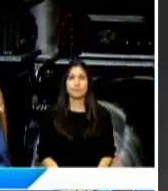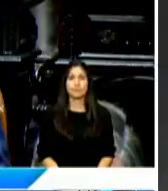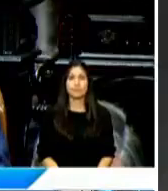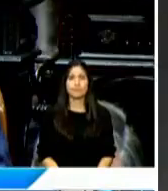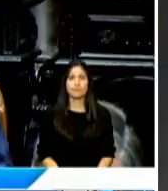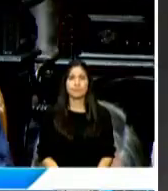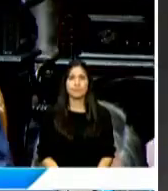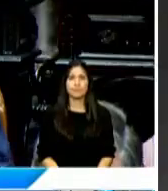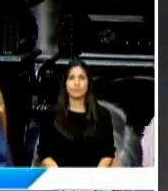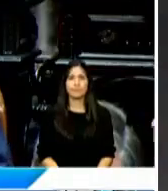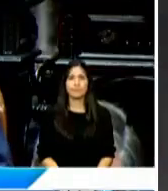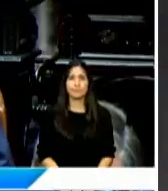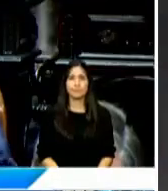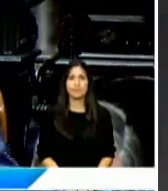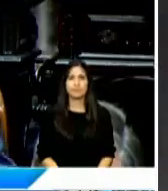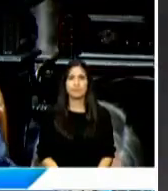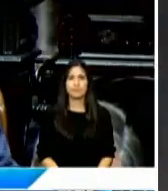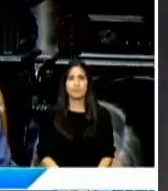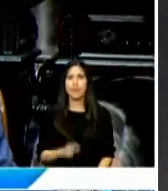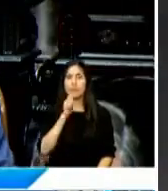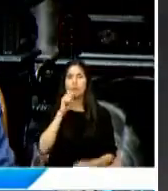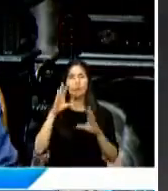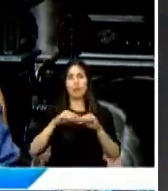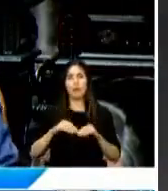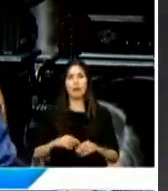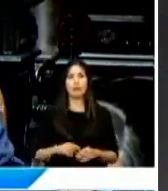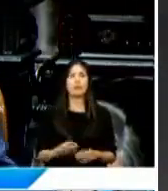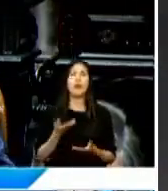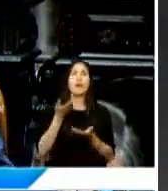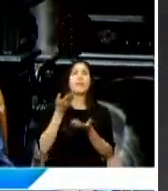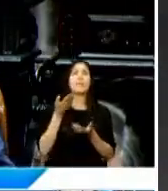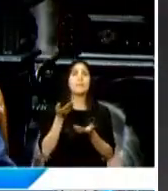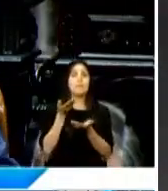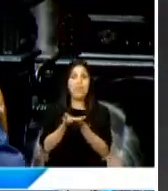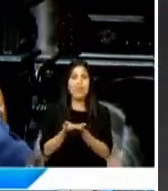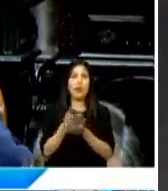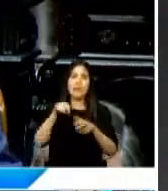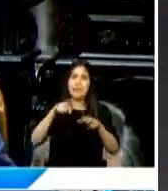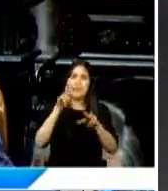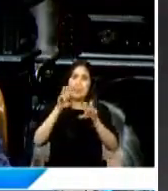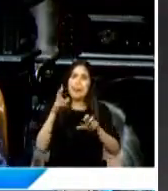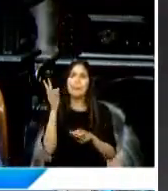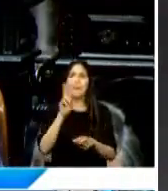tuyo. Hay ciertos movimientos... A ver, ahí se empieza a movilizar un poco la atención.